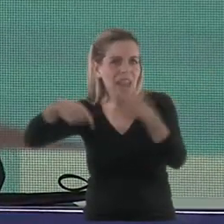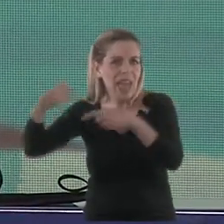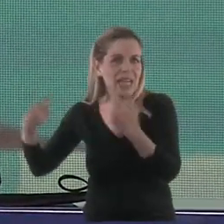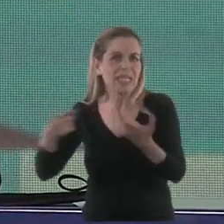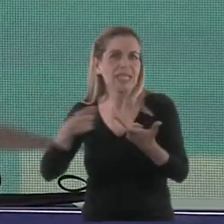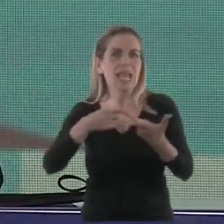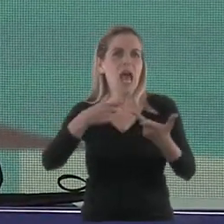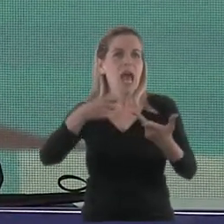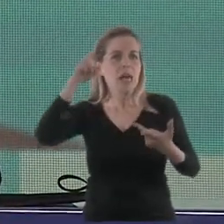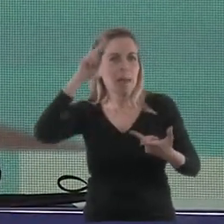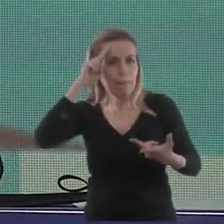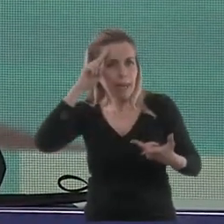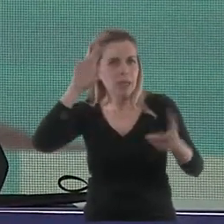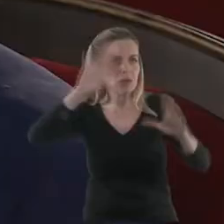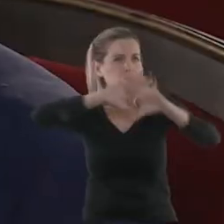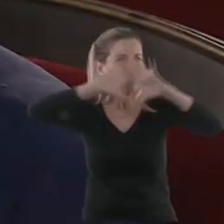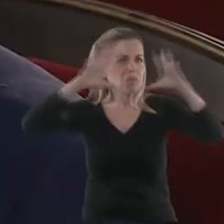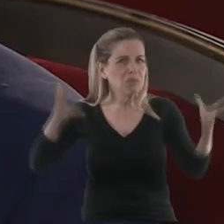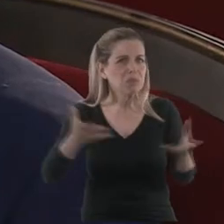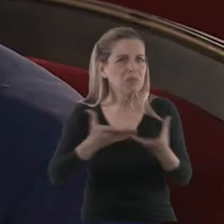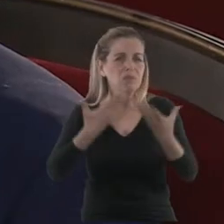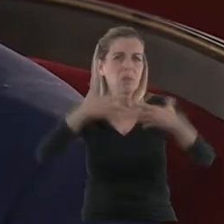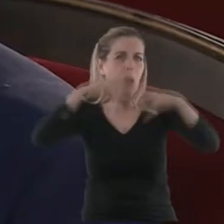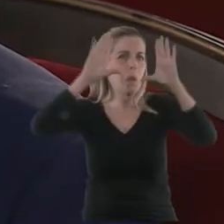la pluralidad en grado extremo,